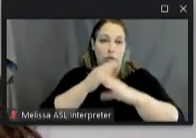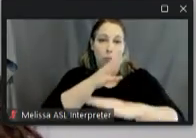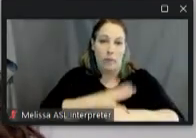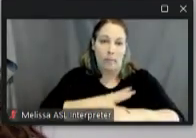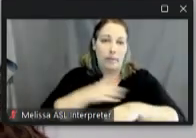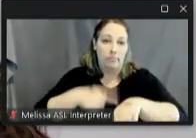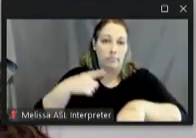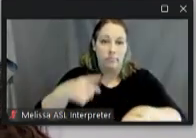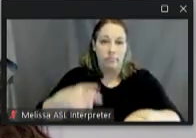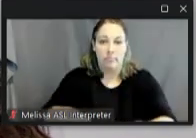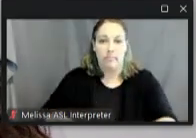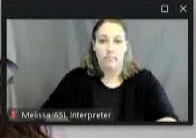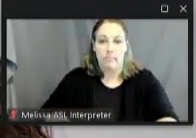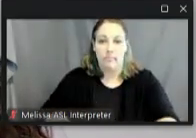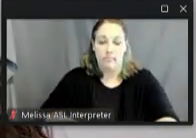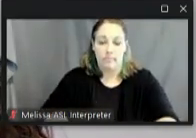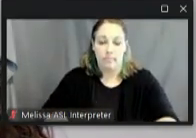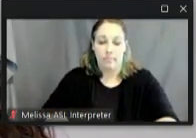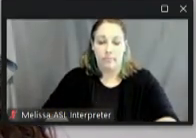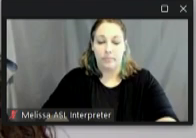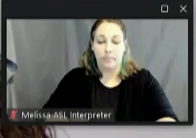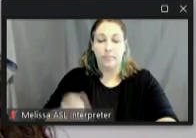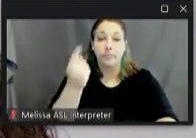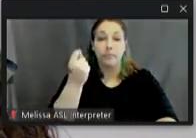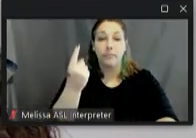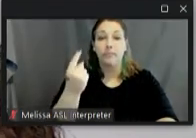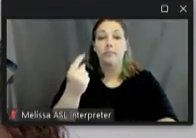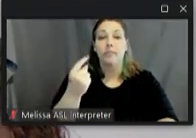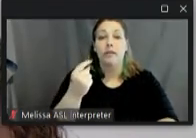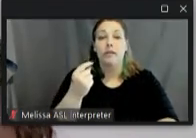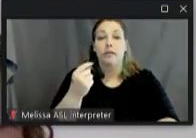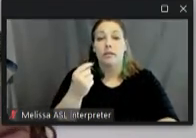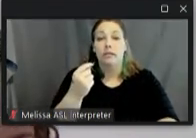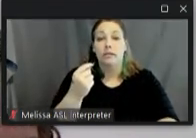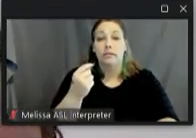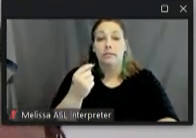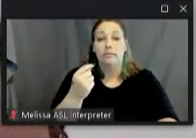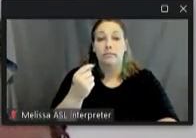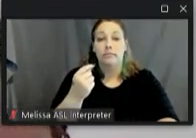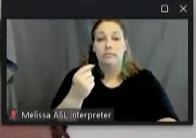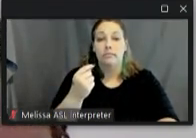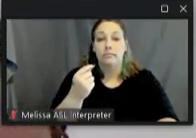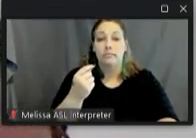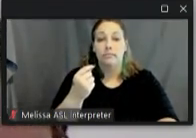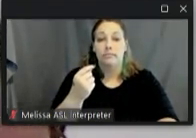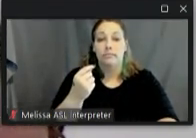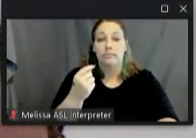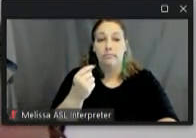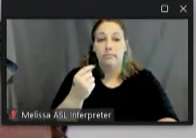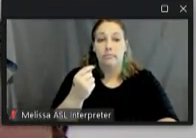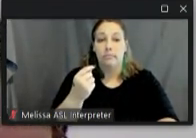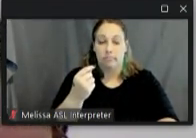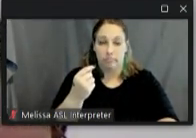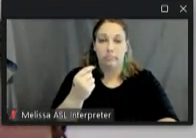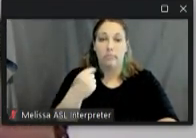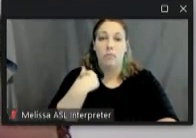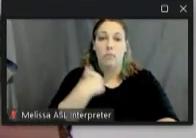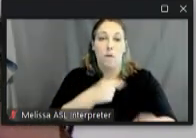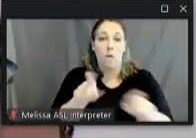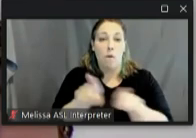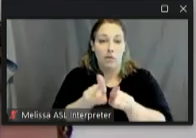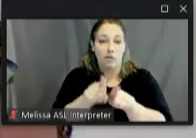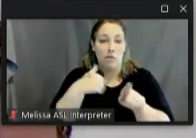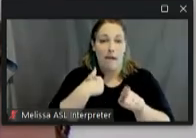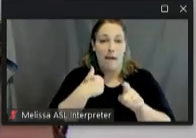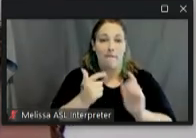este contexto, continúa con la sustentación judicial del caso o bien que continúe con las diligencias de investigación que estime necesario. Cedo